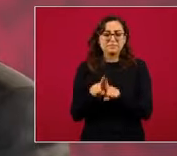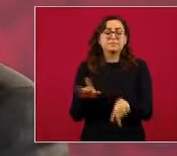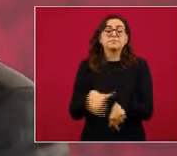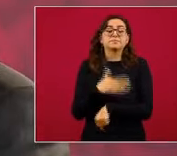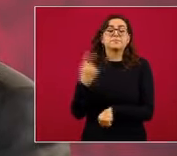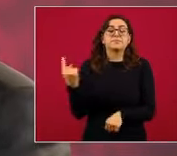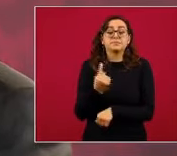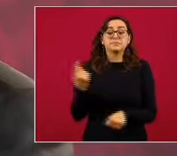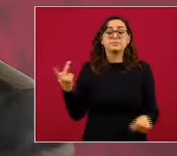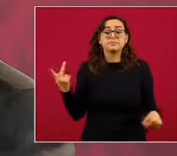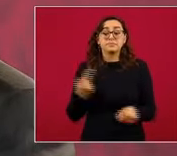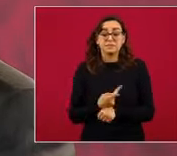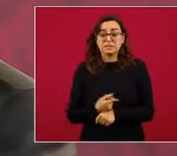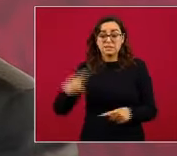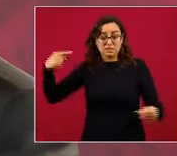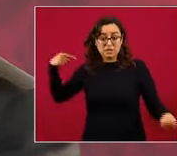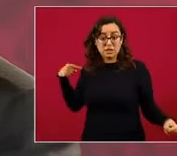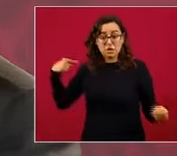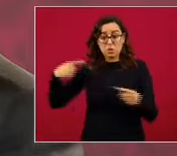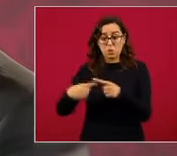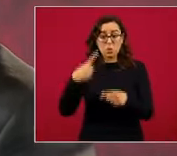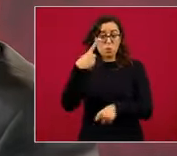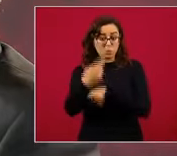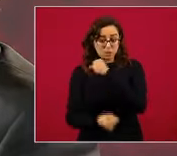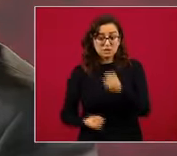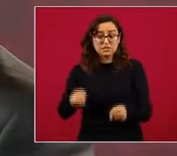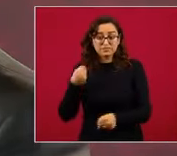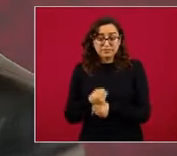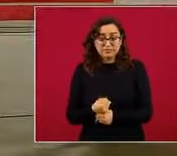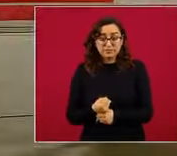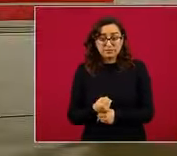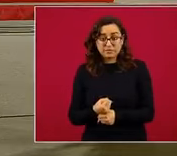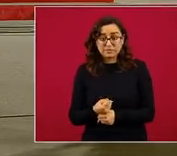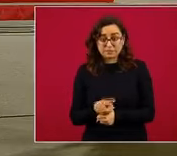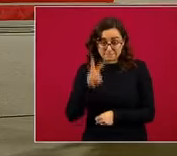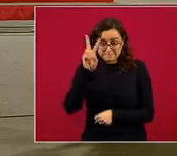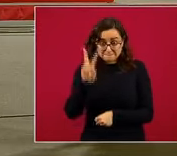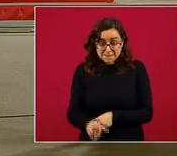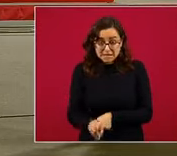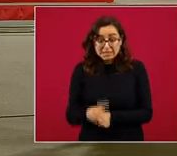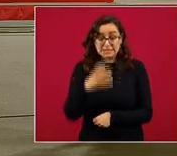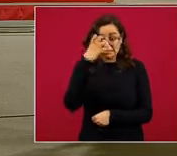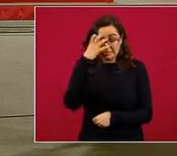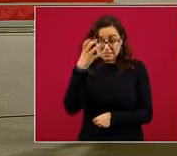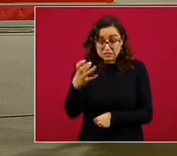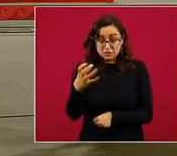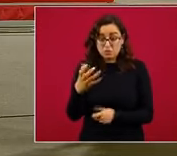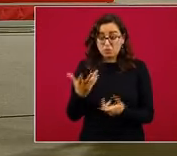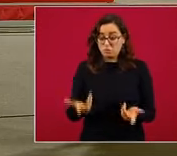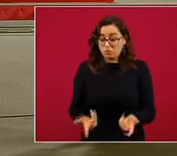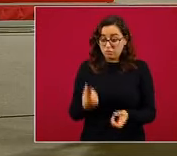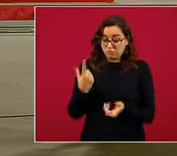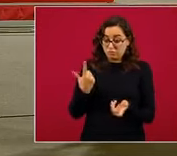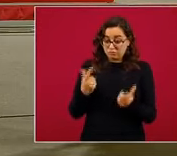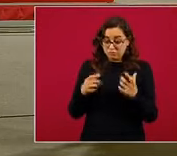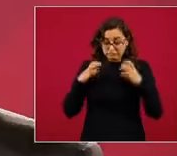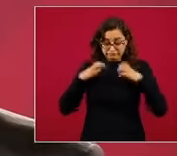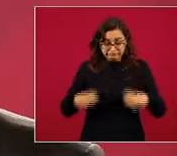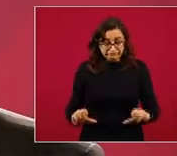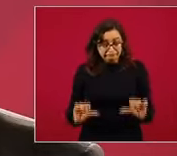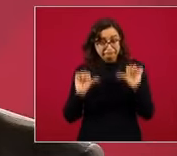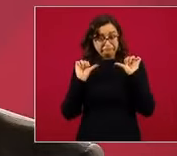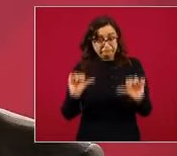que ha pasado casi un año desde el inicio de la epidemia, todavía no se conoce con certidumbre cuál es el comportamiento de la inmunidad